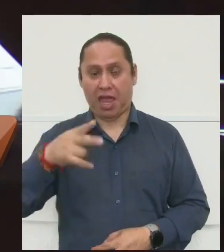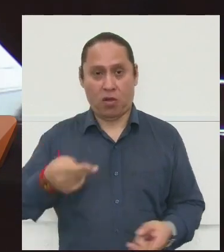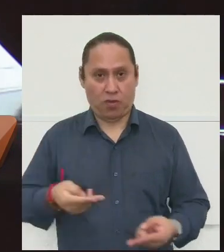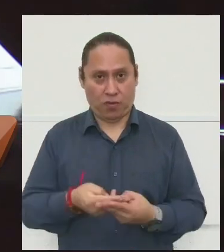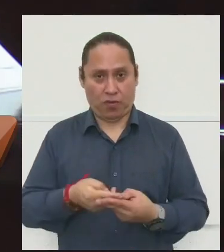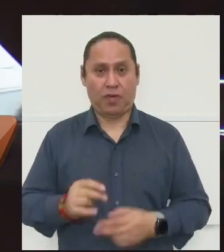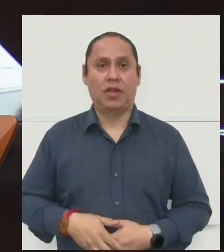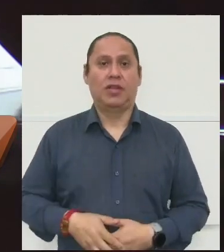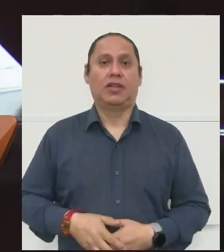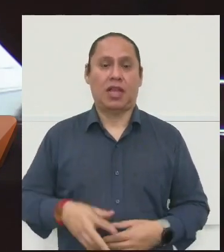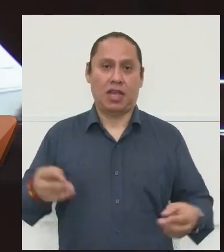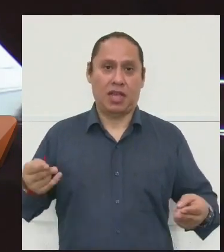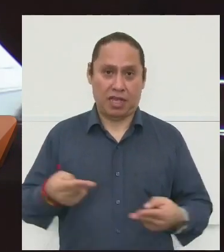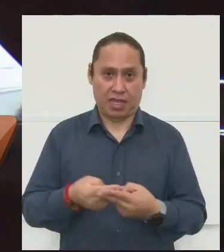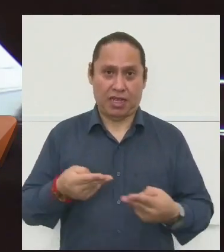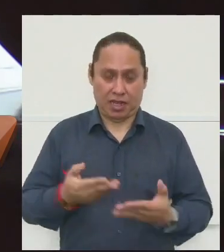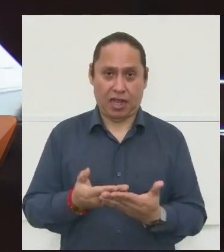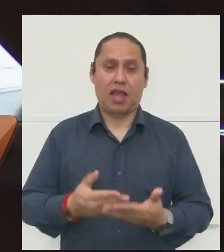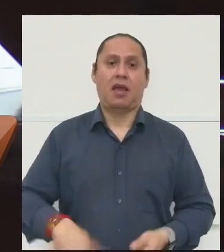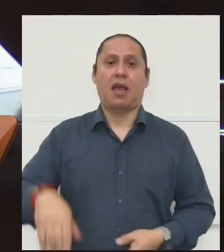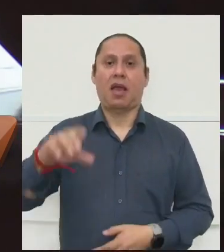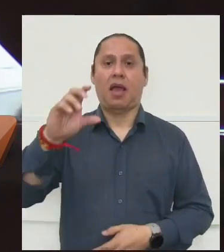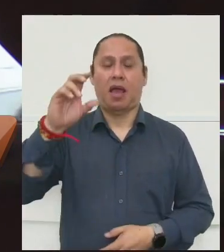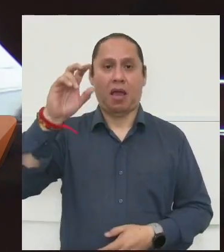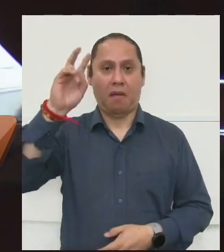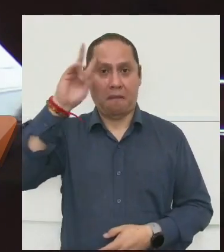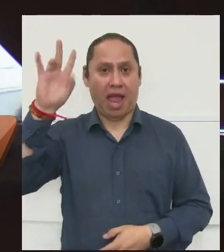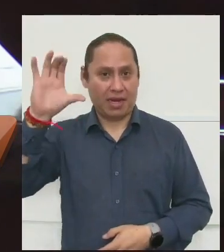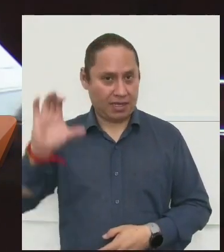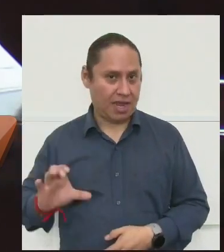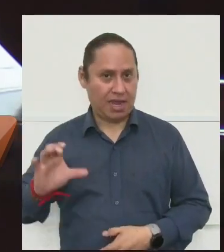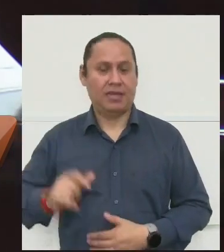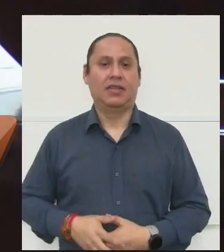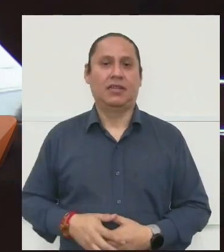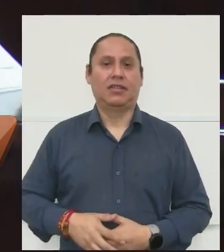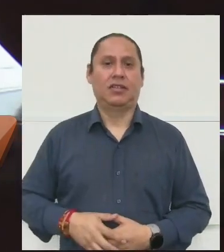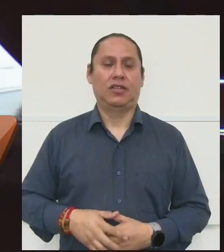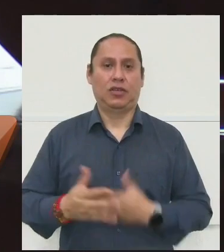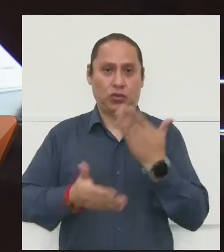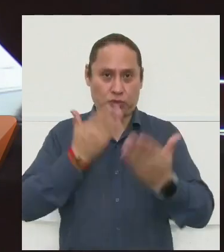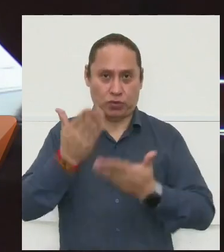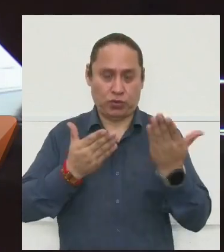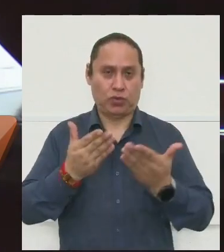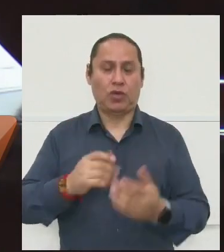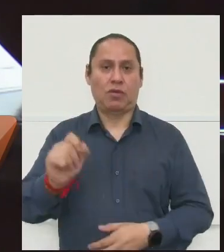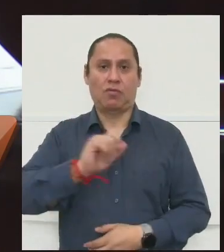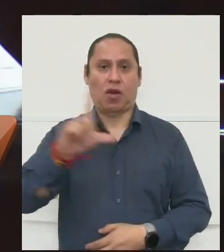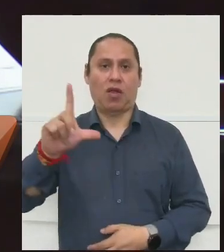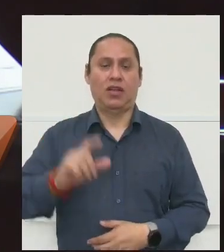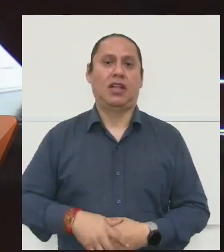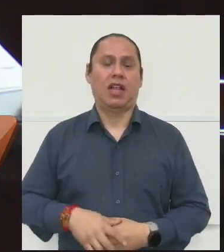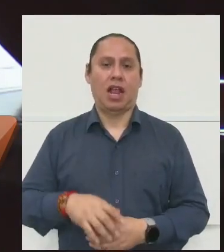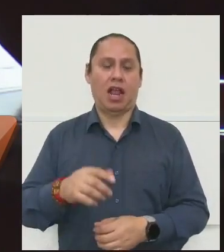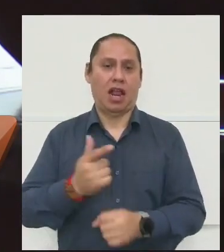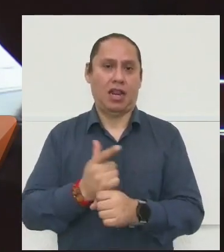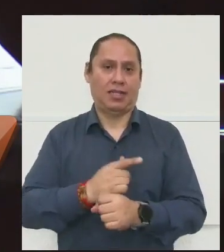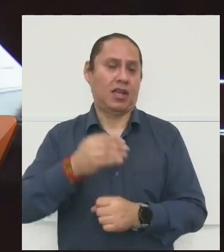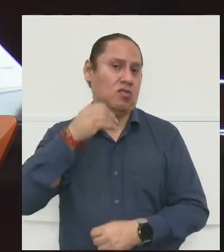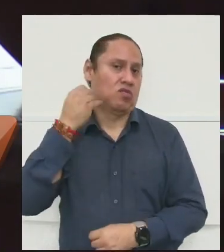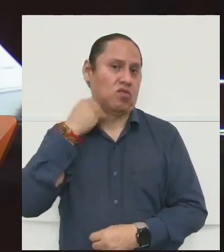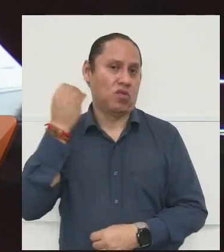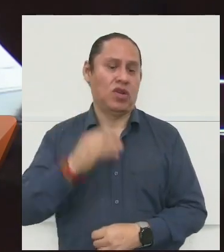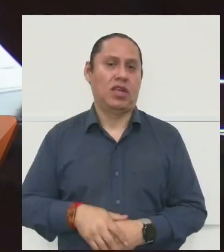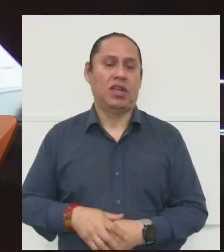de Venustiano Carranza Chiapas grado de estudios licenciado en derecho y maestro en derecho